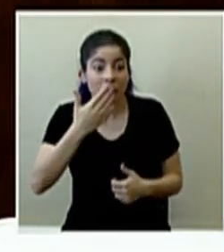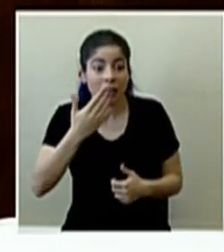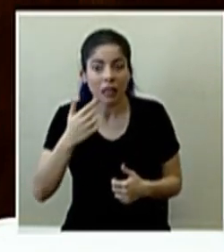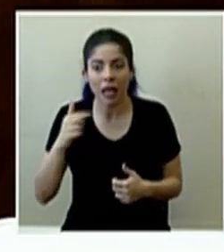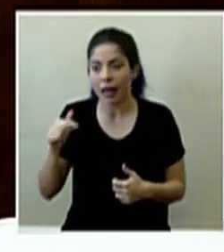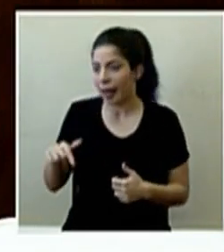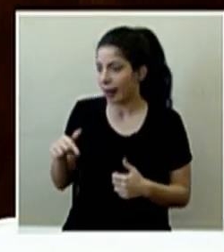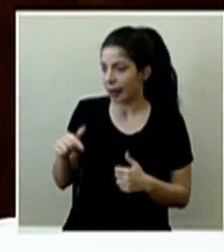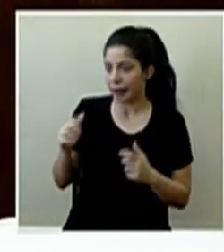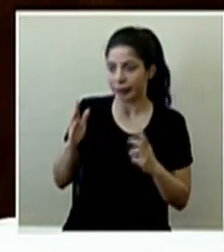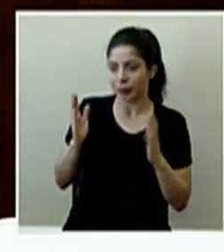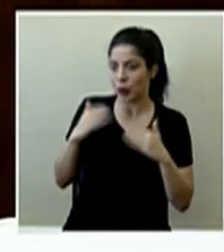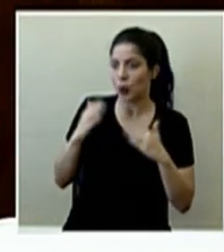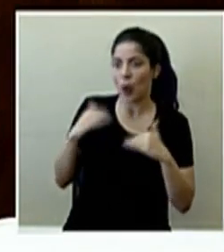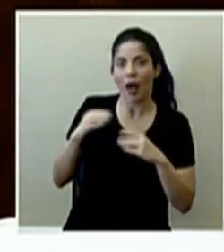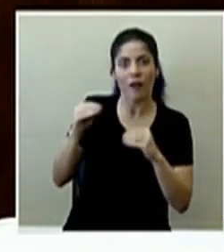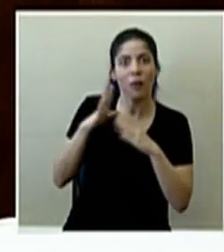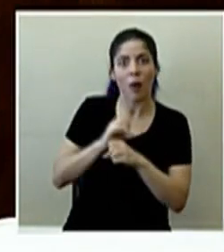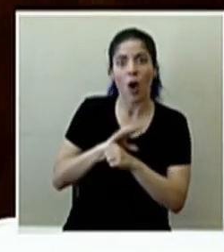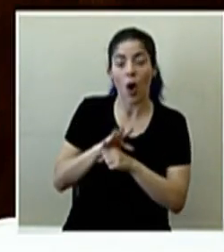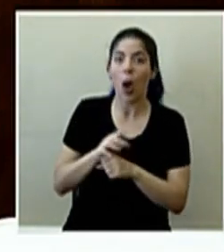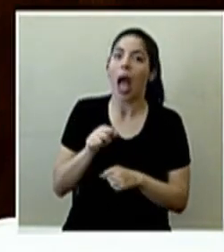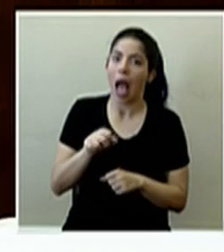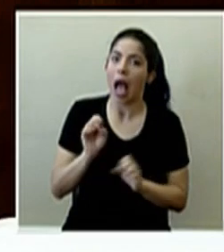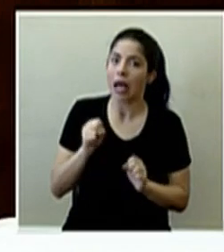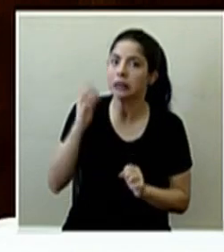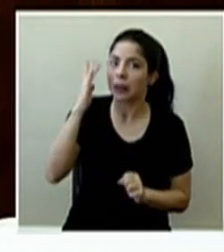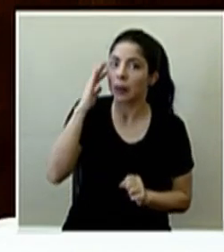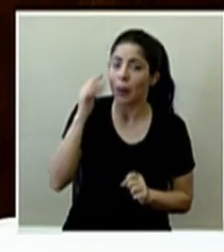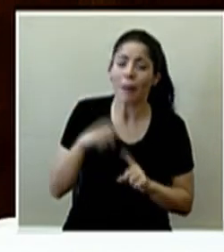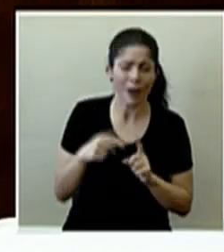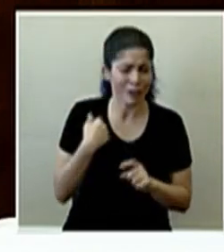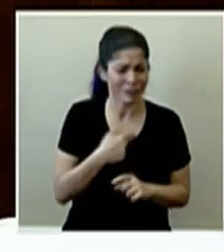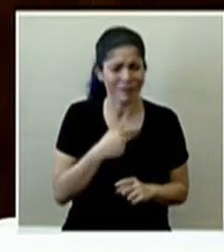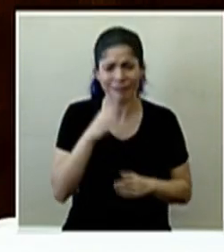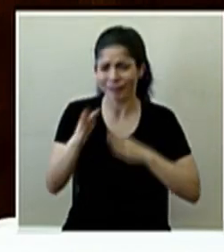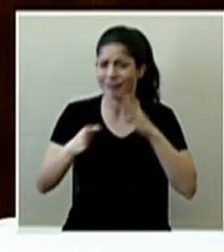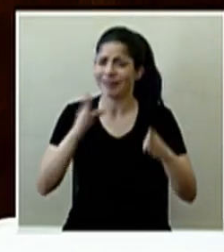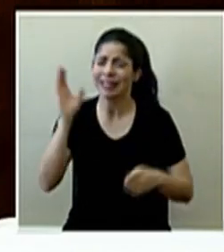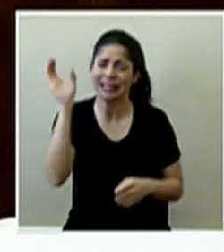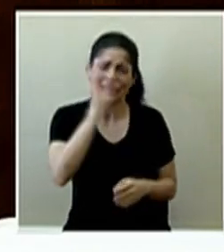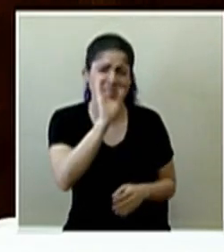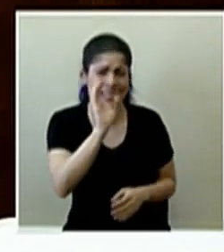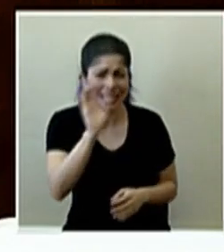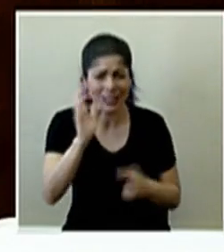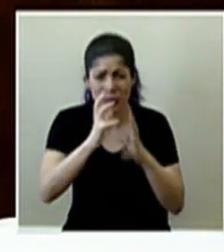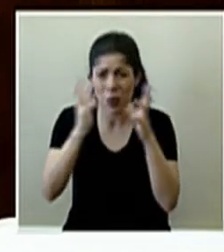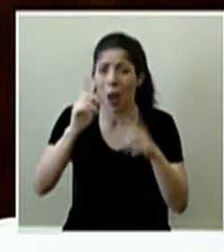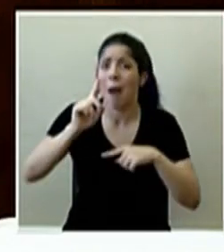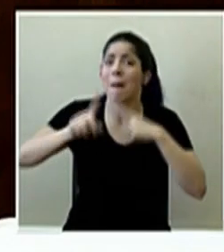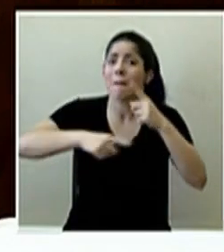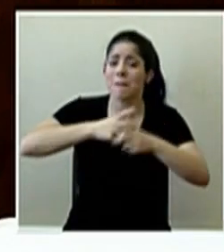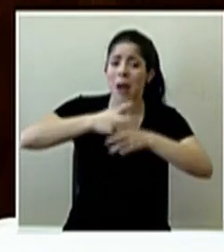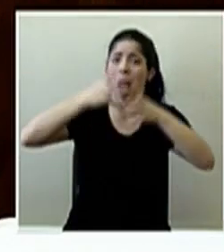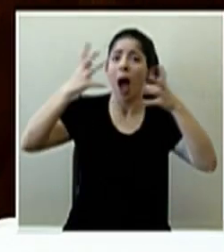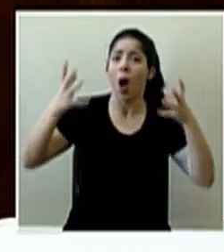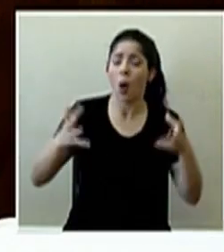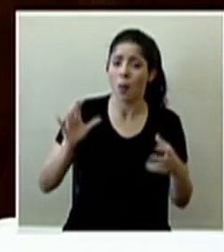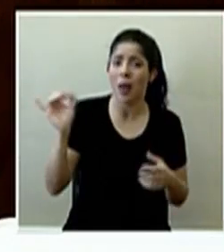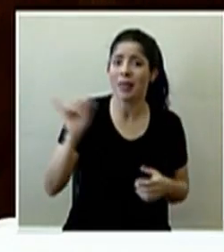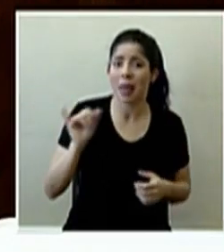tuviéramos los datos de COVID. Estamos buscándolo. Requete buscándolo. Vamos a aumentar la capacidad